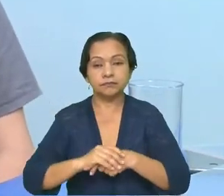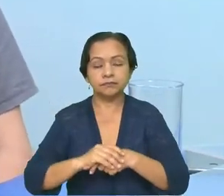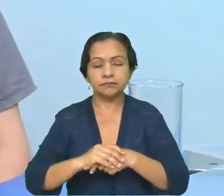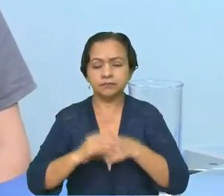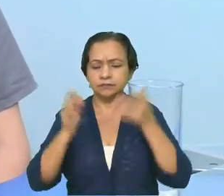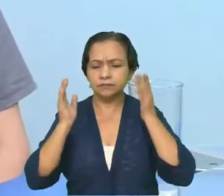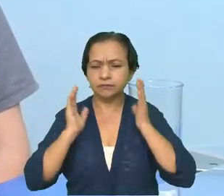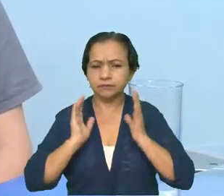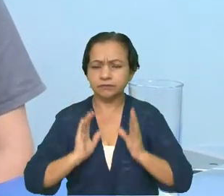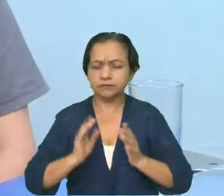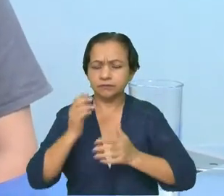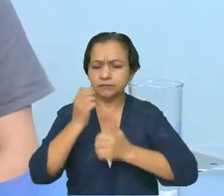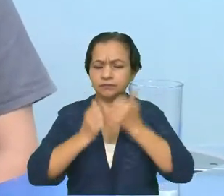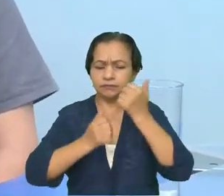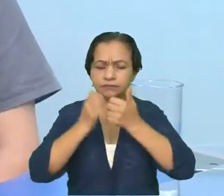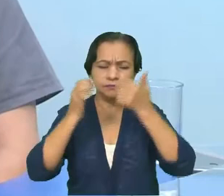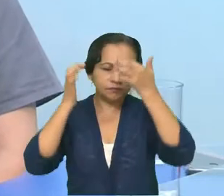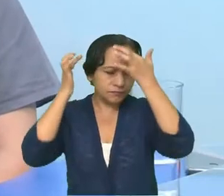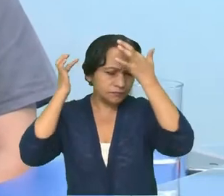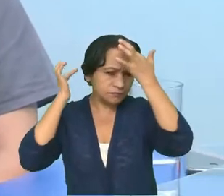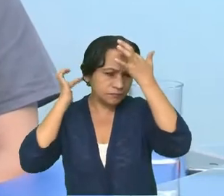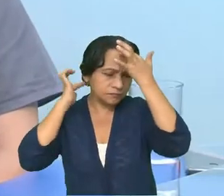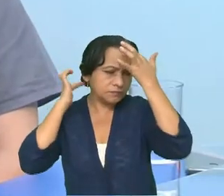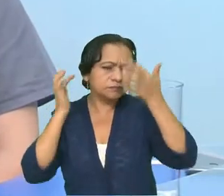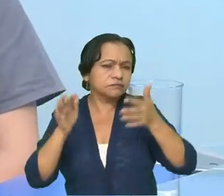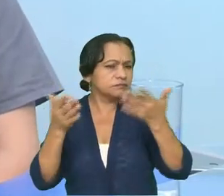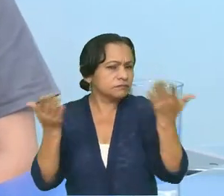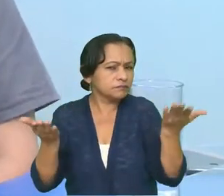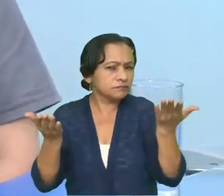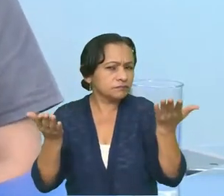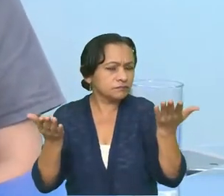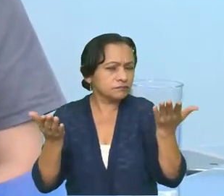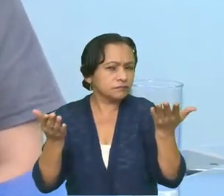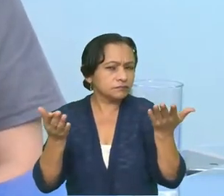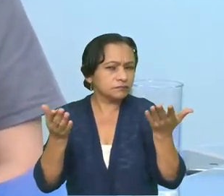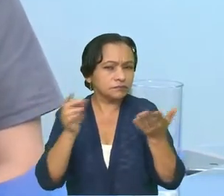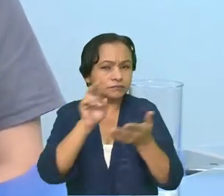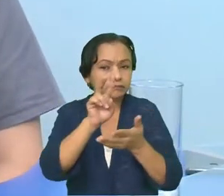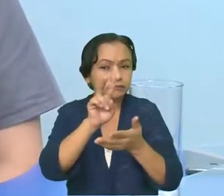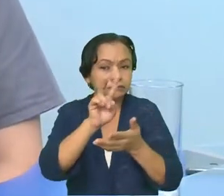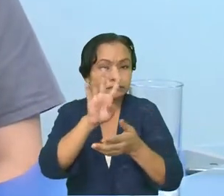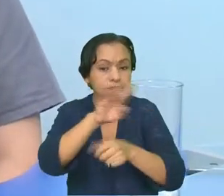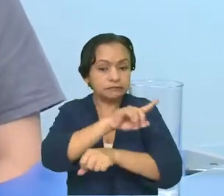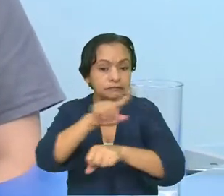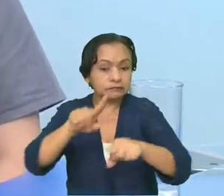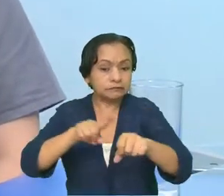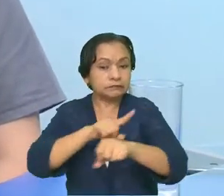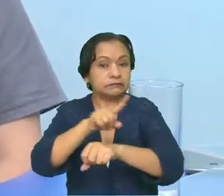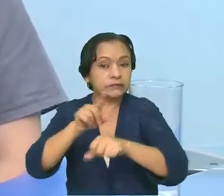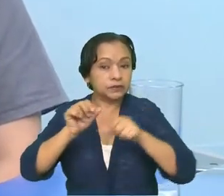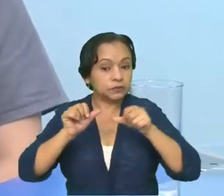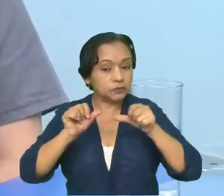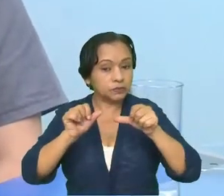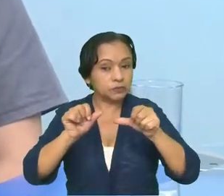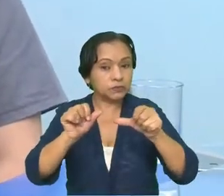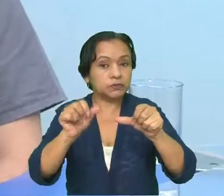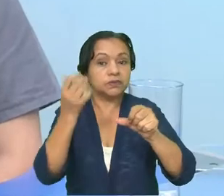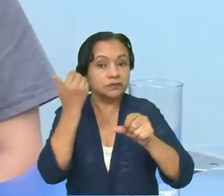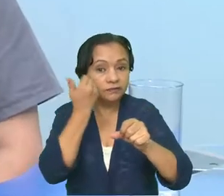síntomas neurológicos que duran más de 24 horas y